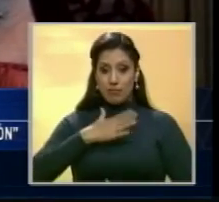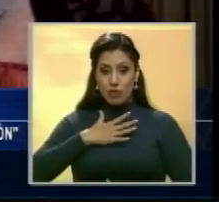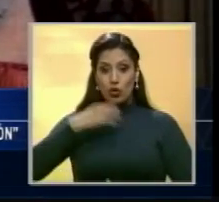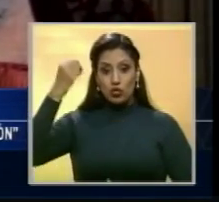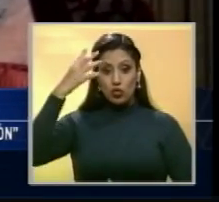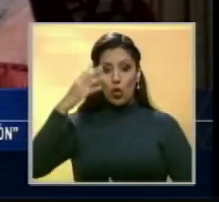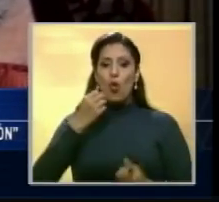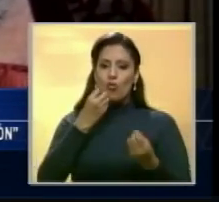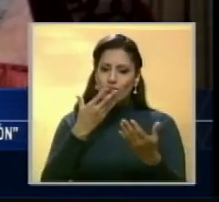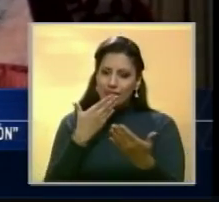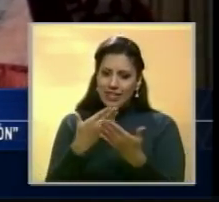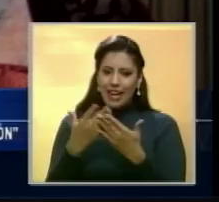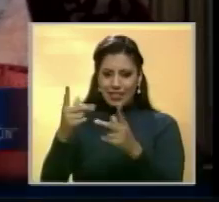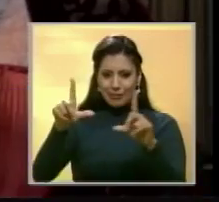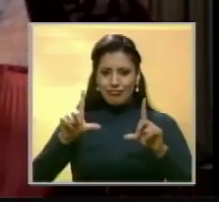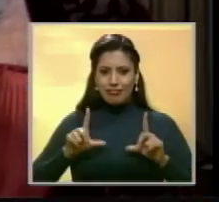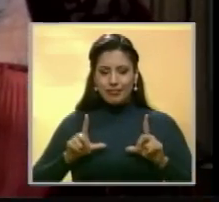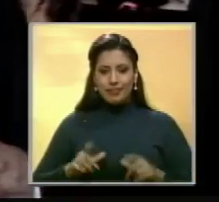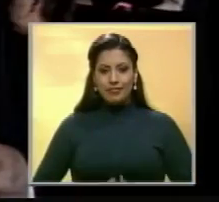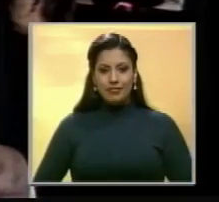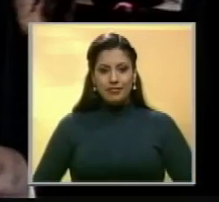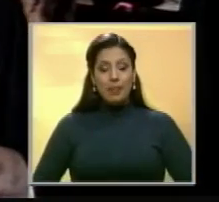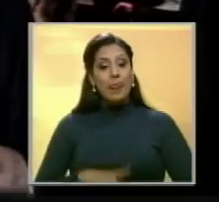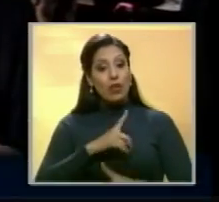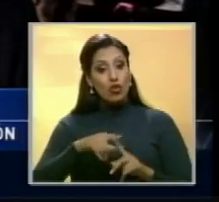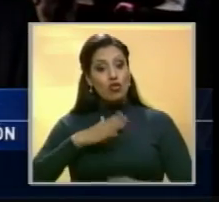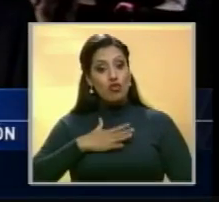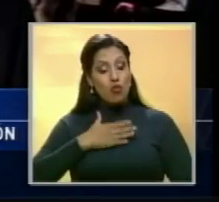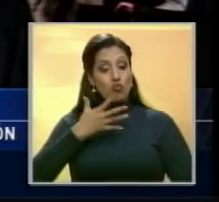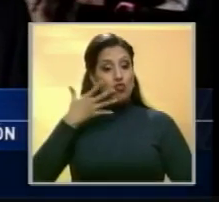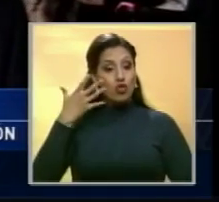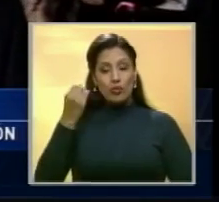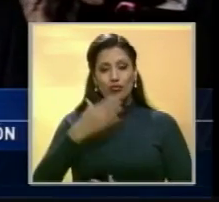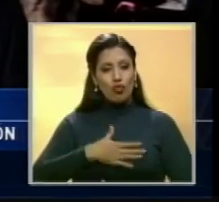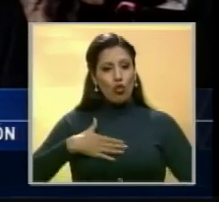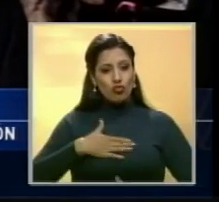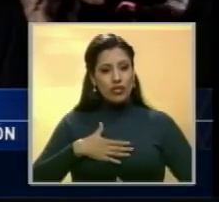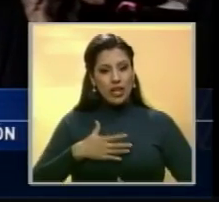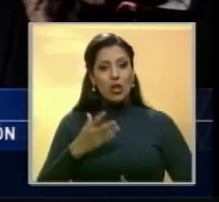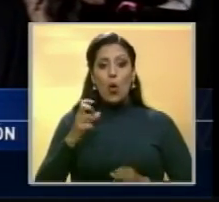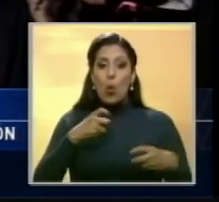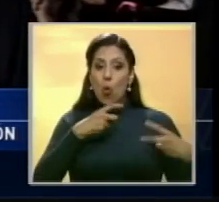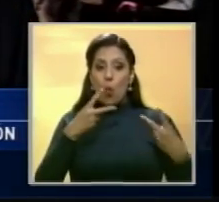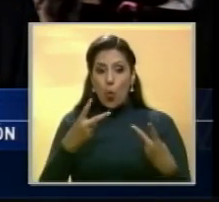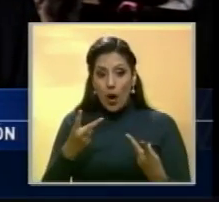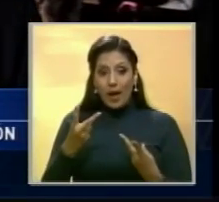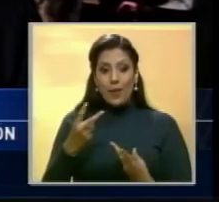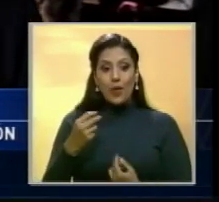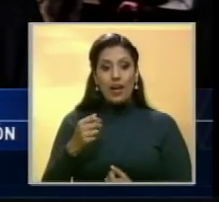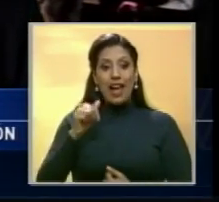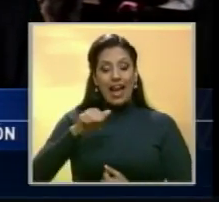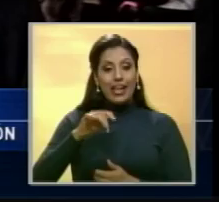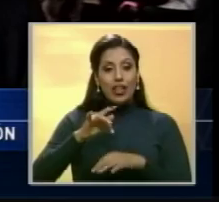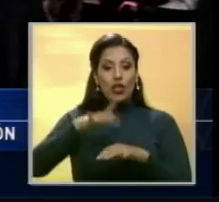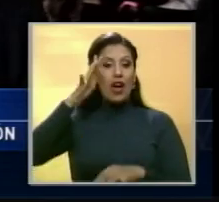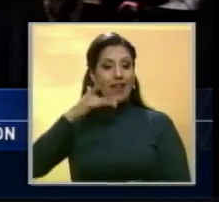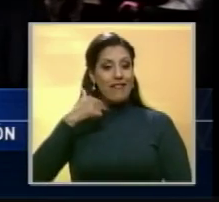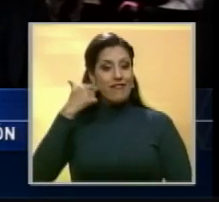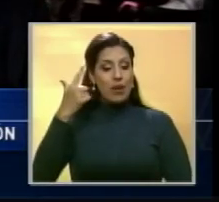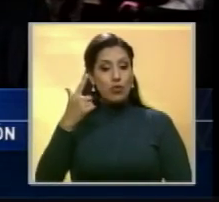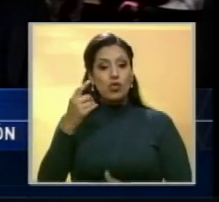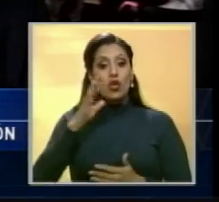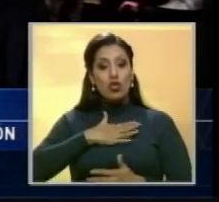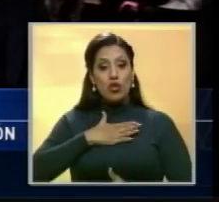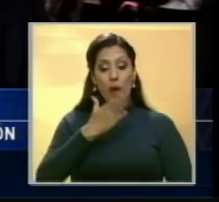propio, muchísimas gracias por este reconocimiento. Muy orgulloso, muy contento de estar nuevamente Tocando la Fama